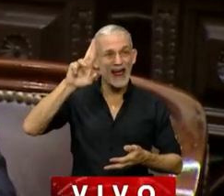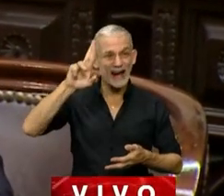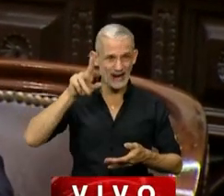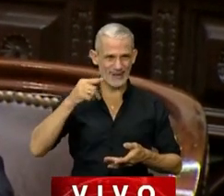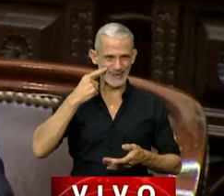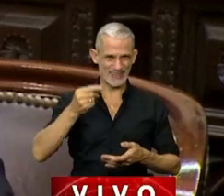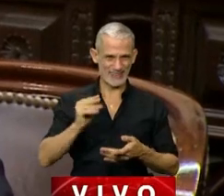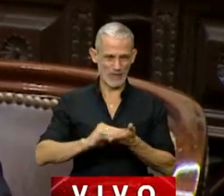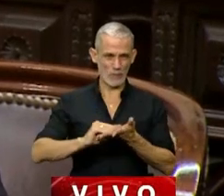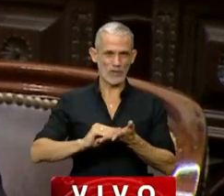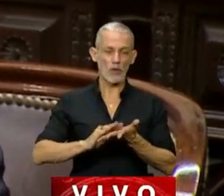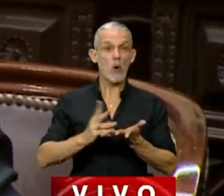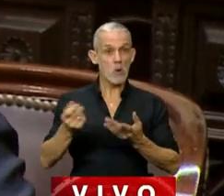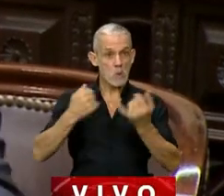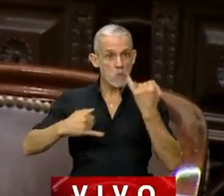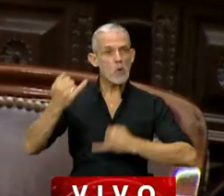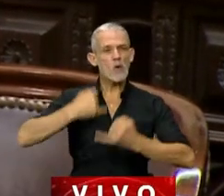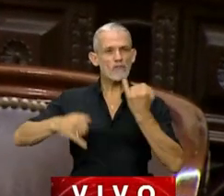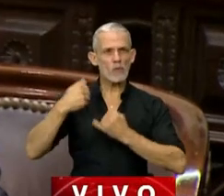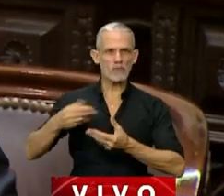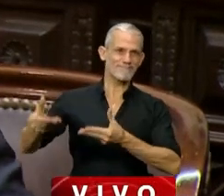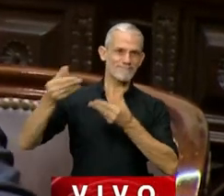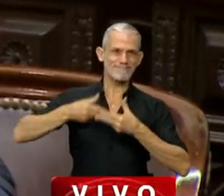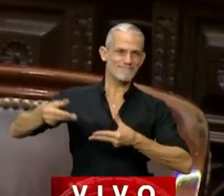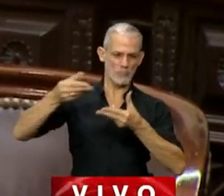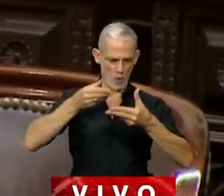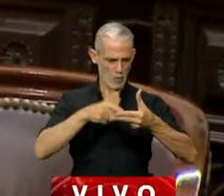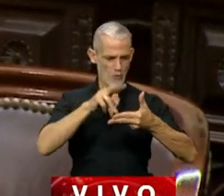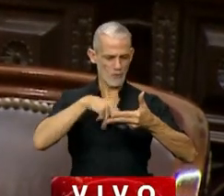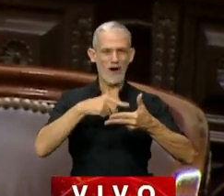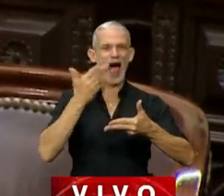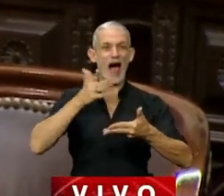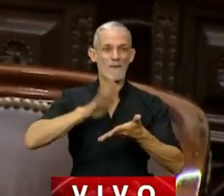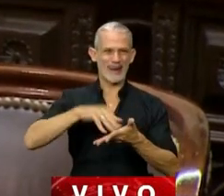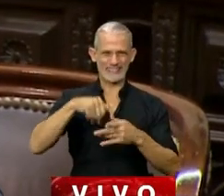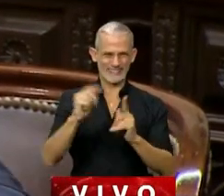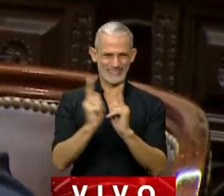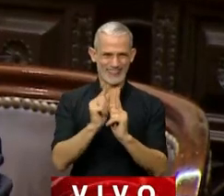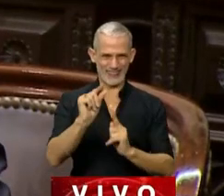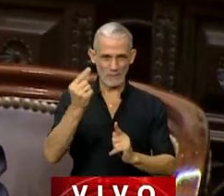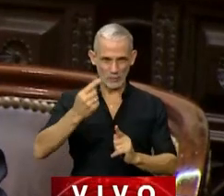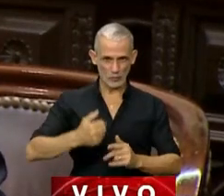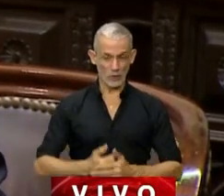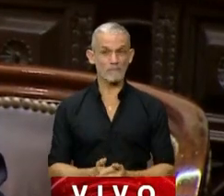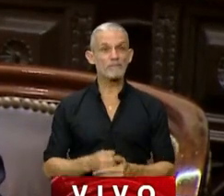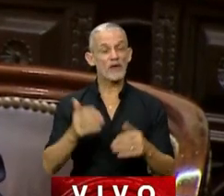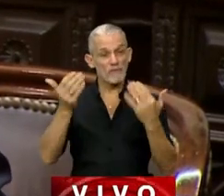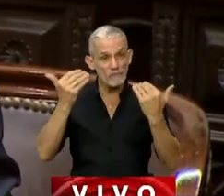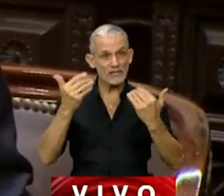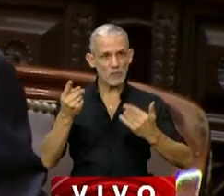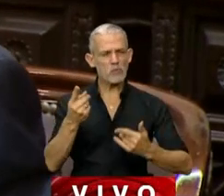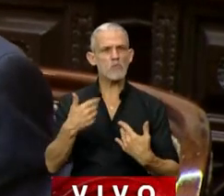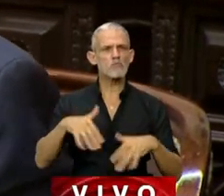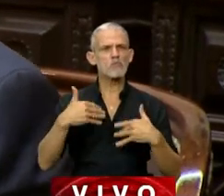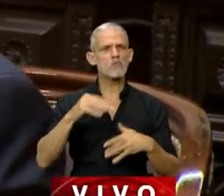ha nutrido de toda la información necesaria como para poder hablar en este minuto. Y felicitarlos por